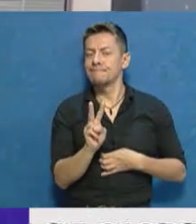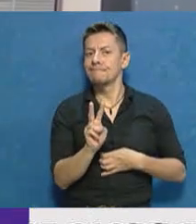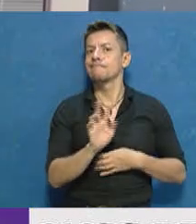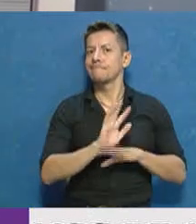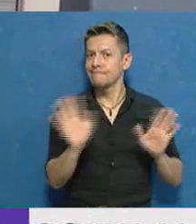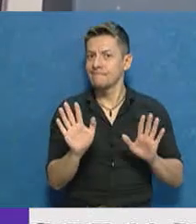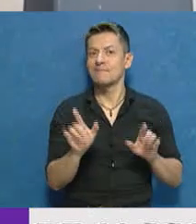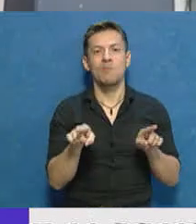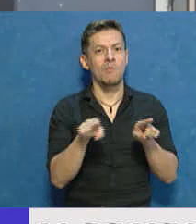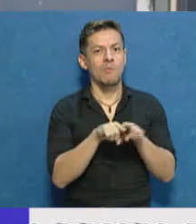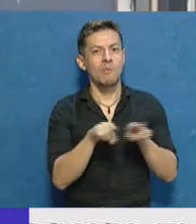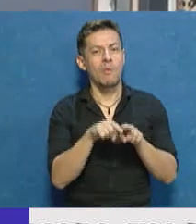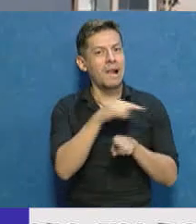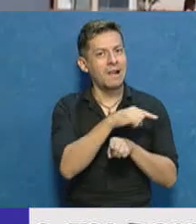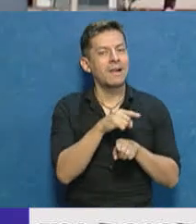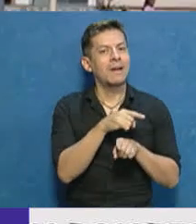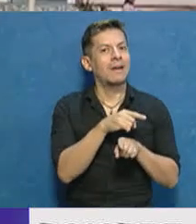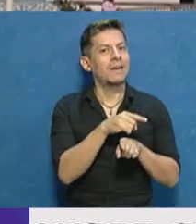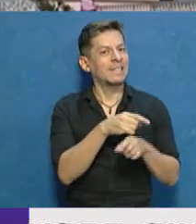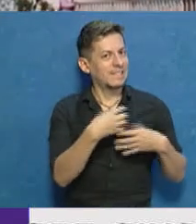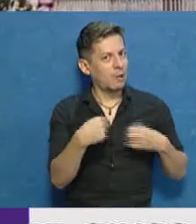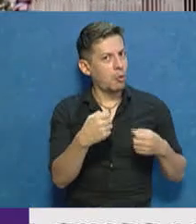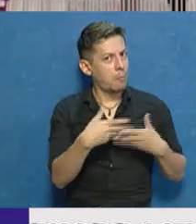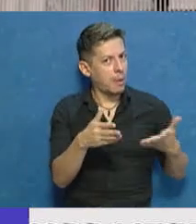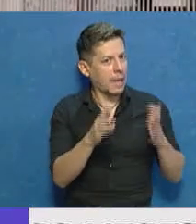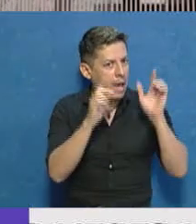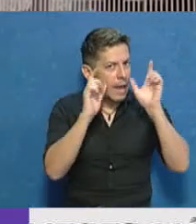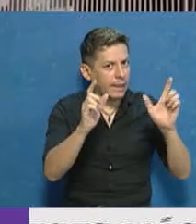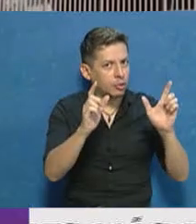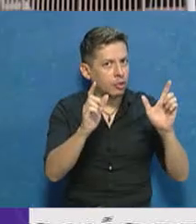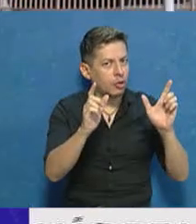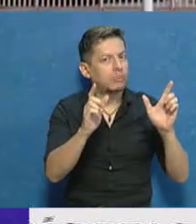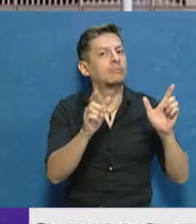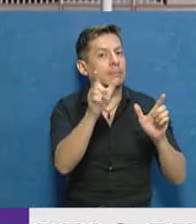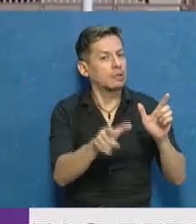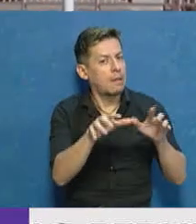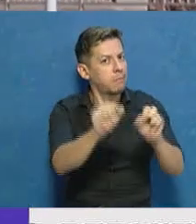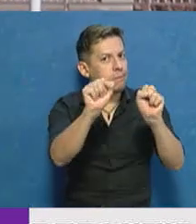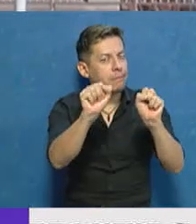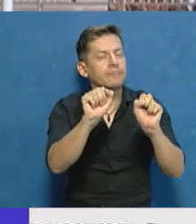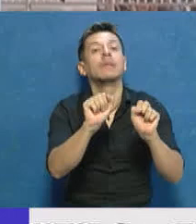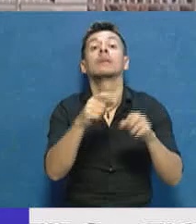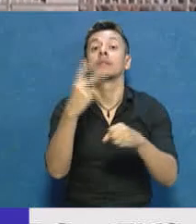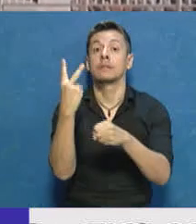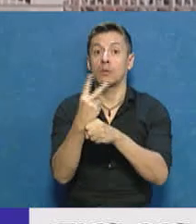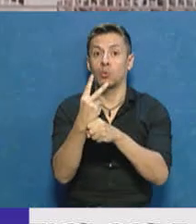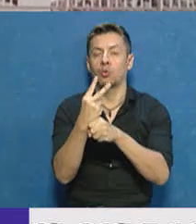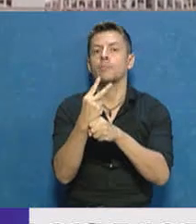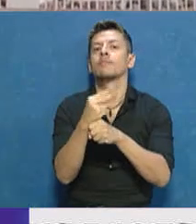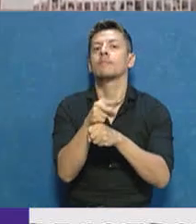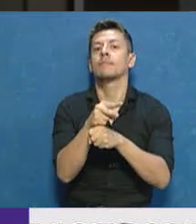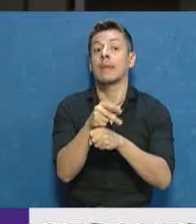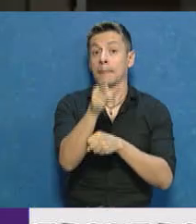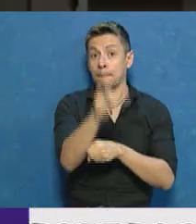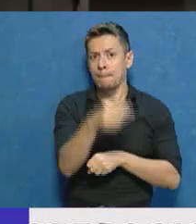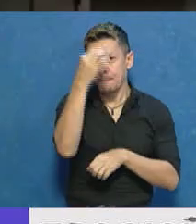buen entrenamiento con respecto a la salud pública, con respecto a la captación de este tipo de pacientes. Segundo, el paciente lo primero que se